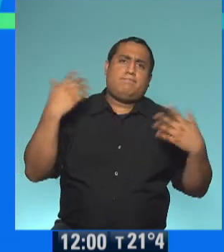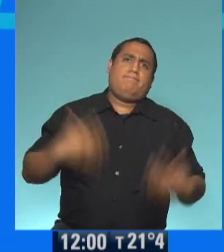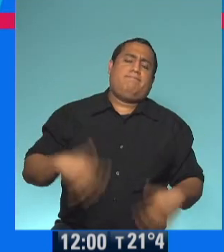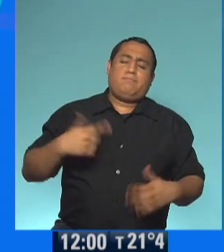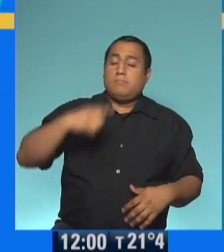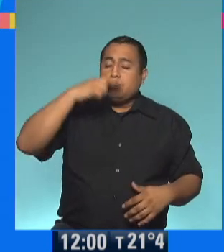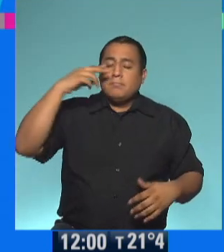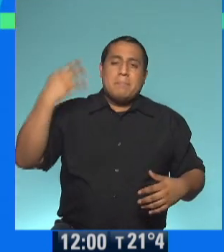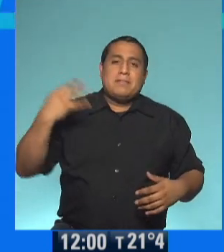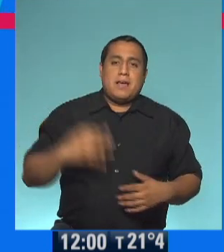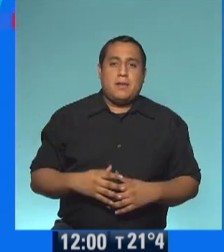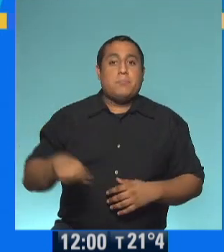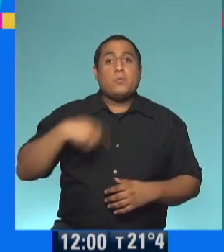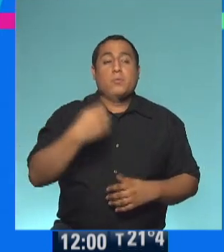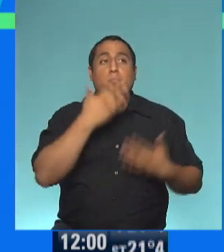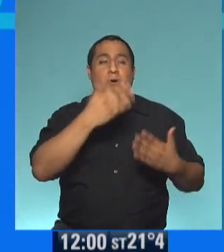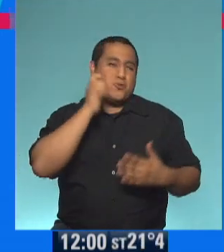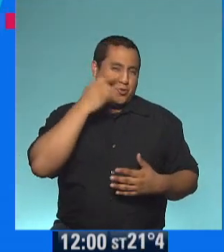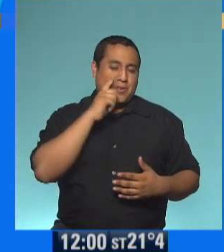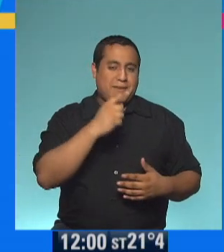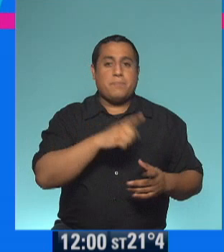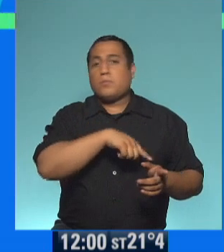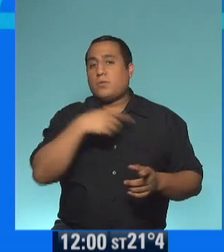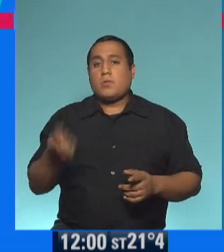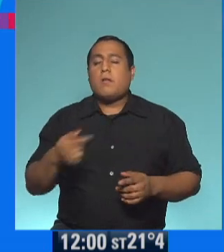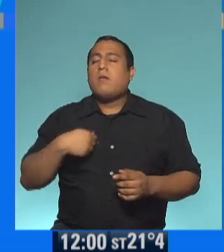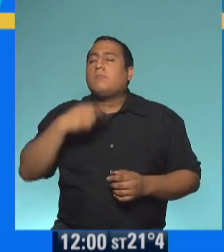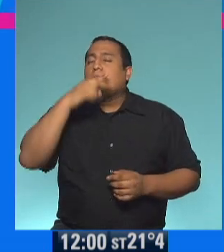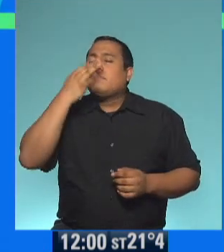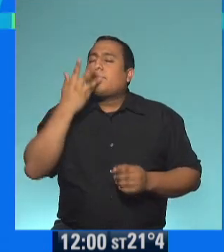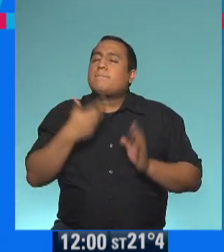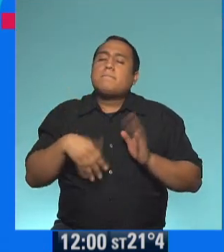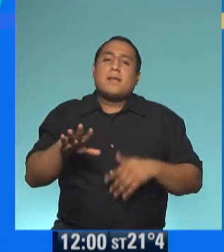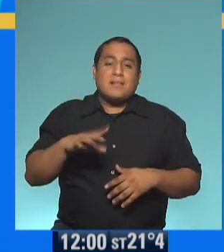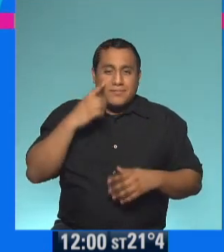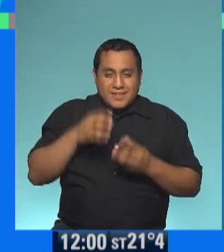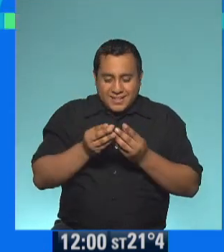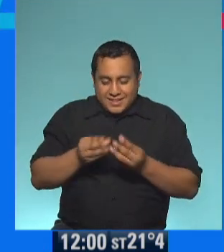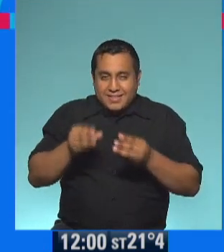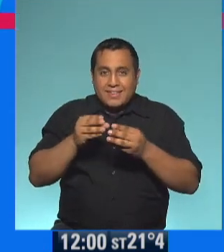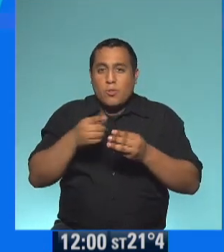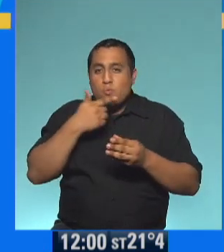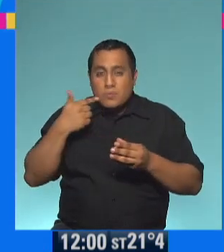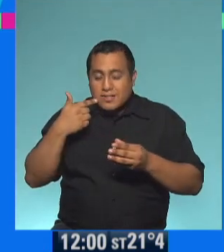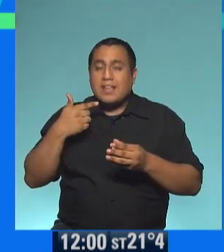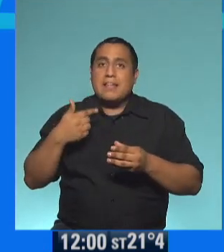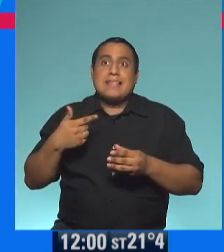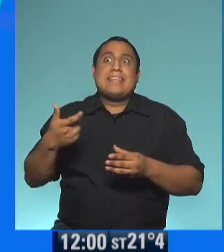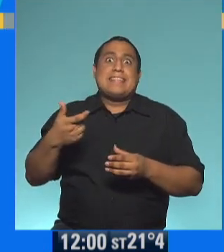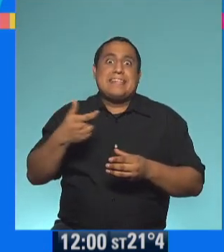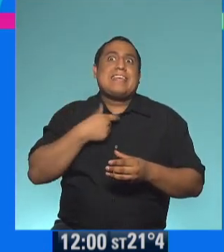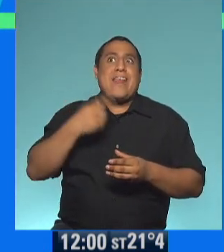particular. Un beso para Juli. Uno de mis aromas favoritos. Cupcakes. Quiero estar en vivo con ustedes. Vale,